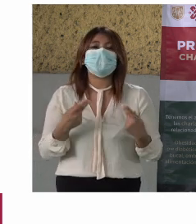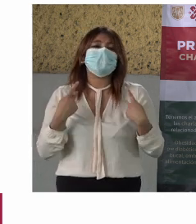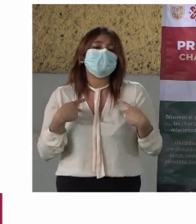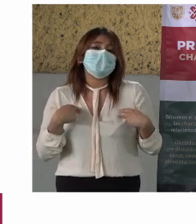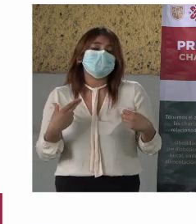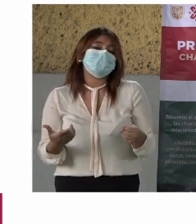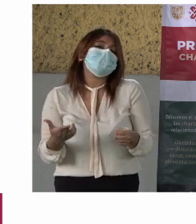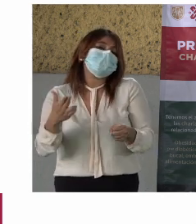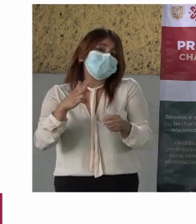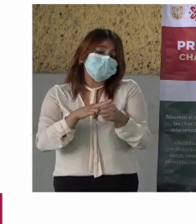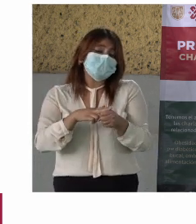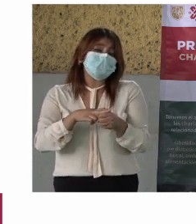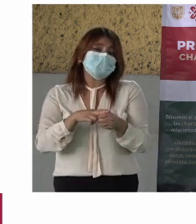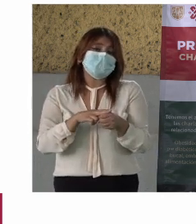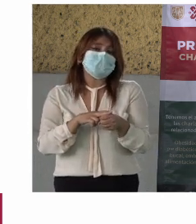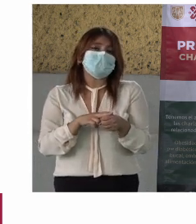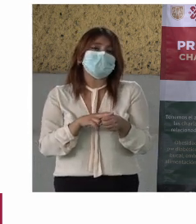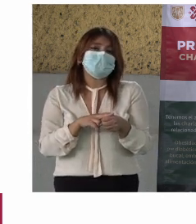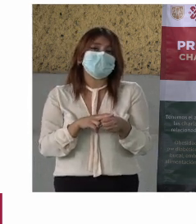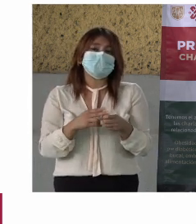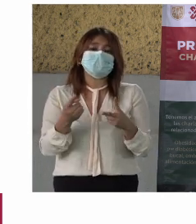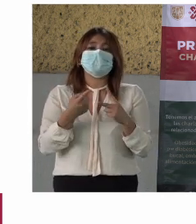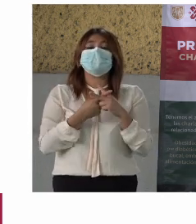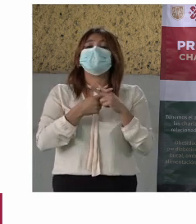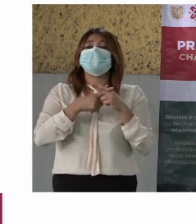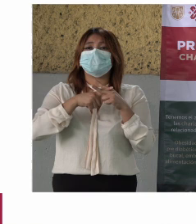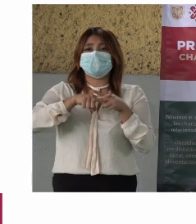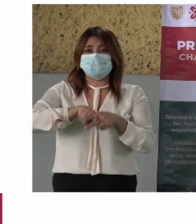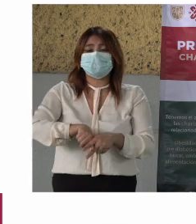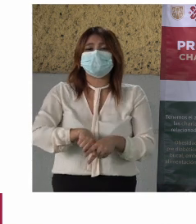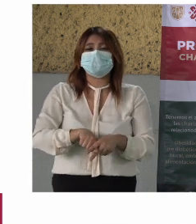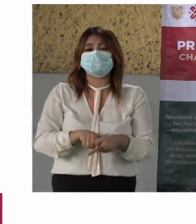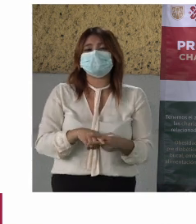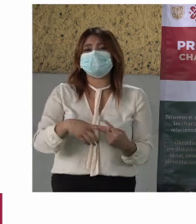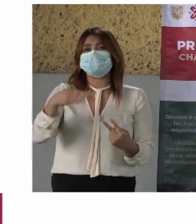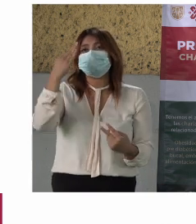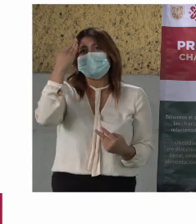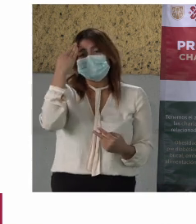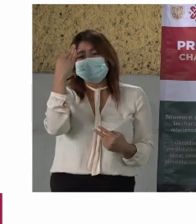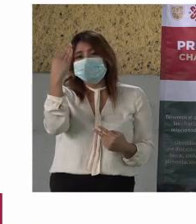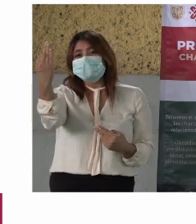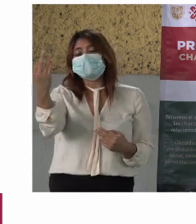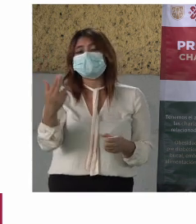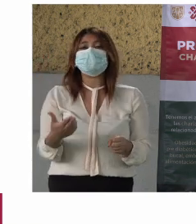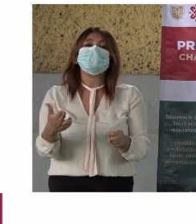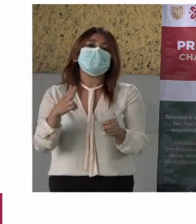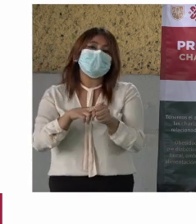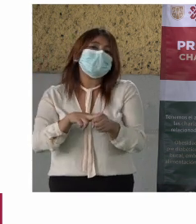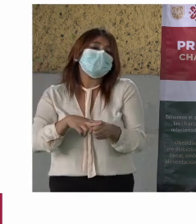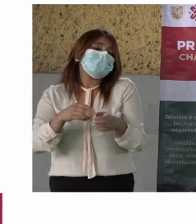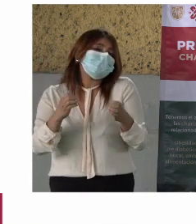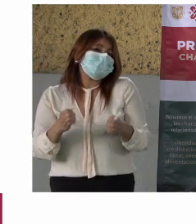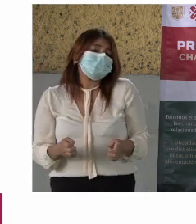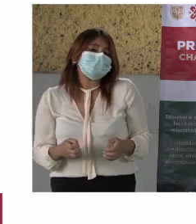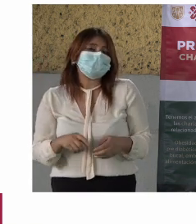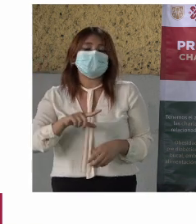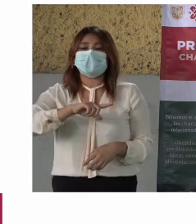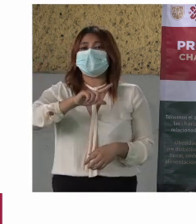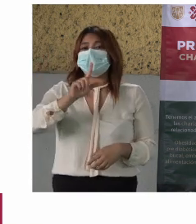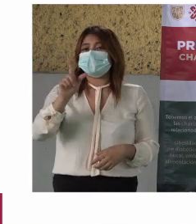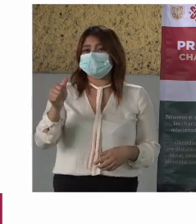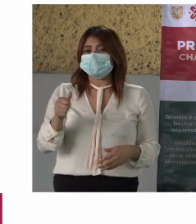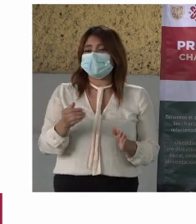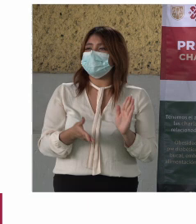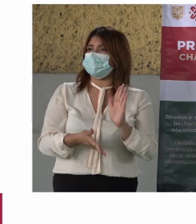y empezamos estos esquemas de insulina durante ese periodo de hospitalización, pero ya después, cuando nos damos de alta,